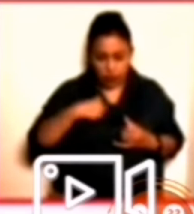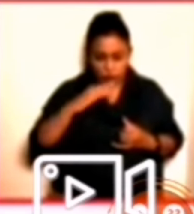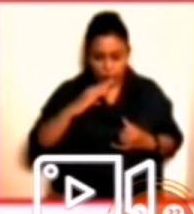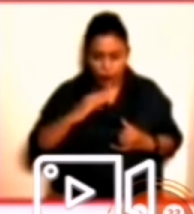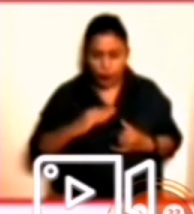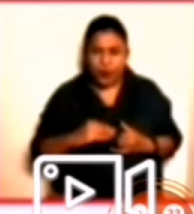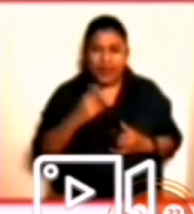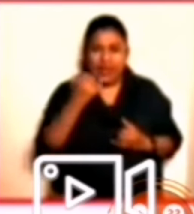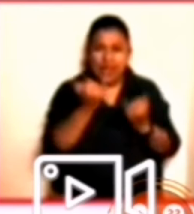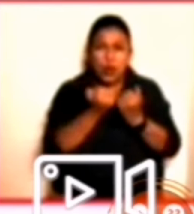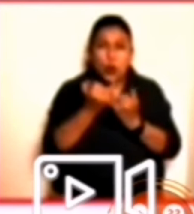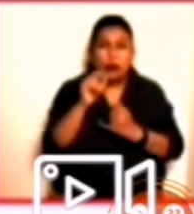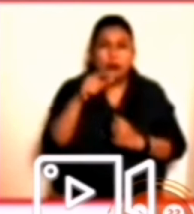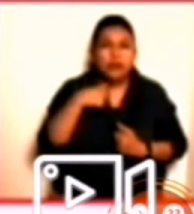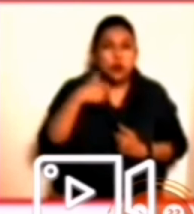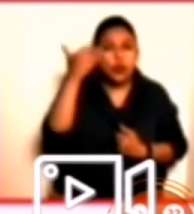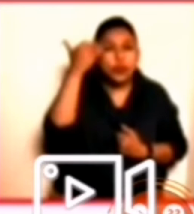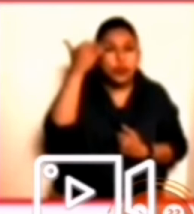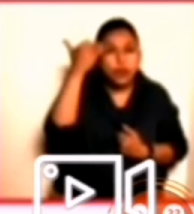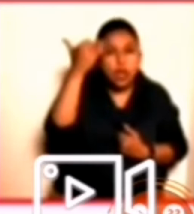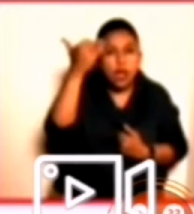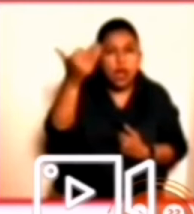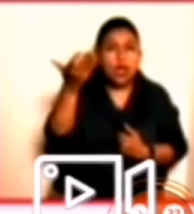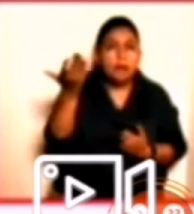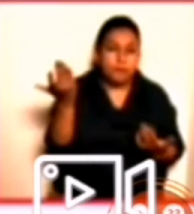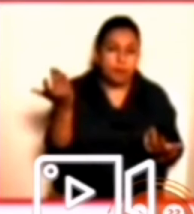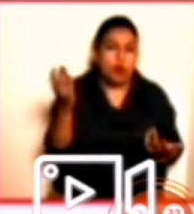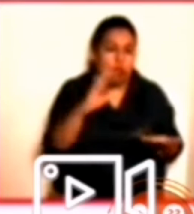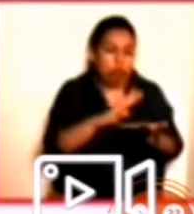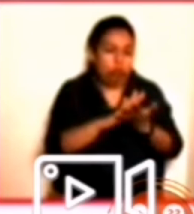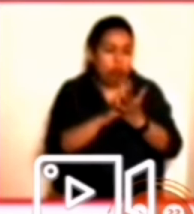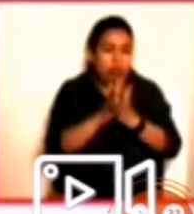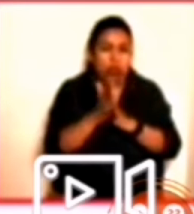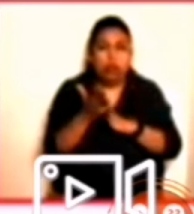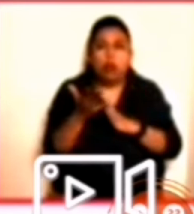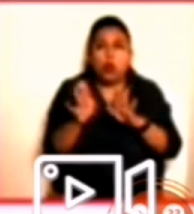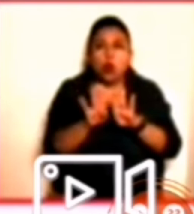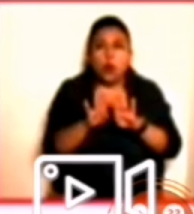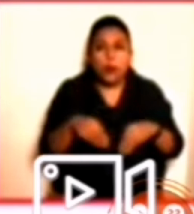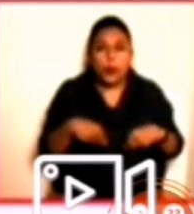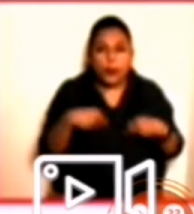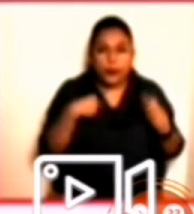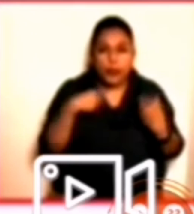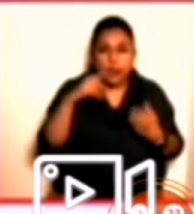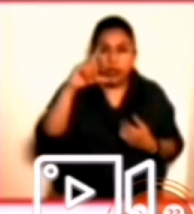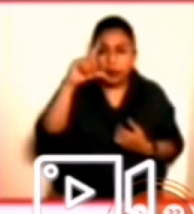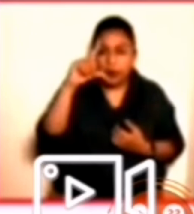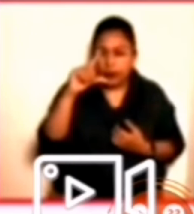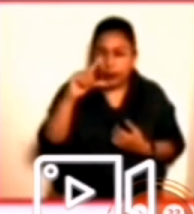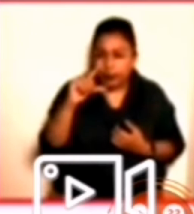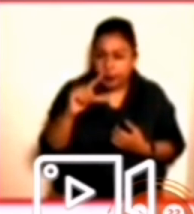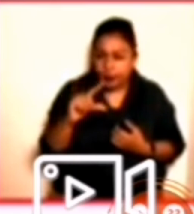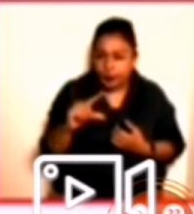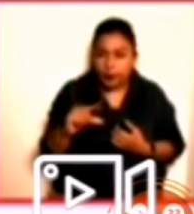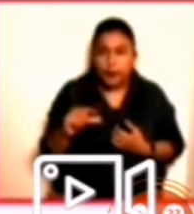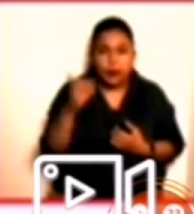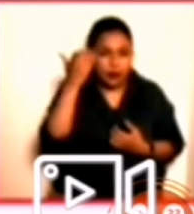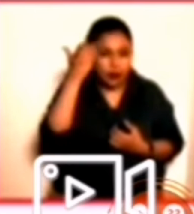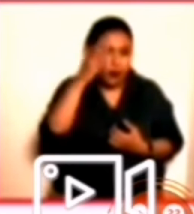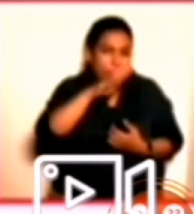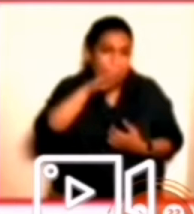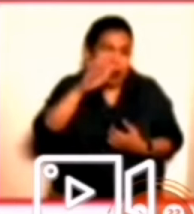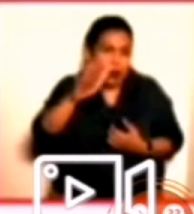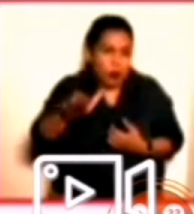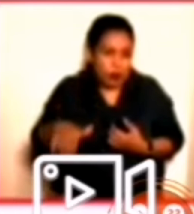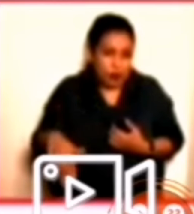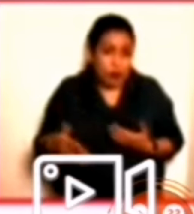tiempo pasando a través de la vida y transcurridos y